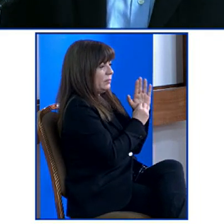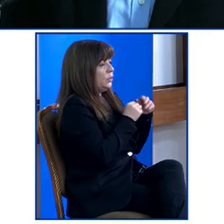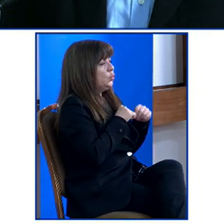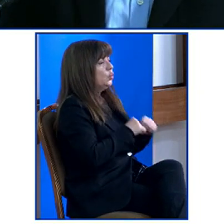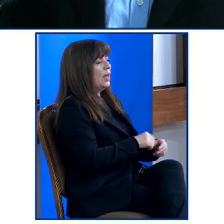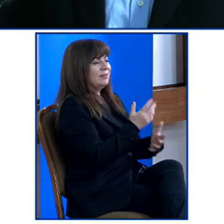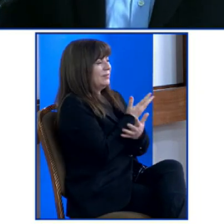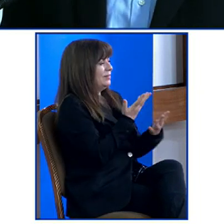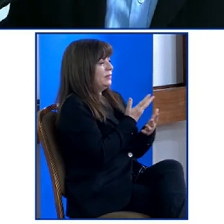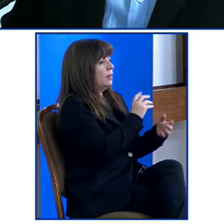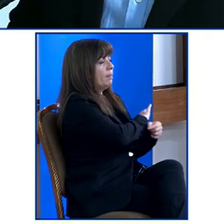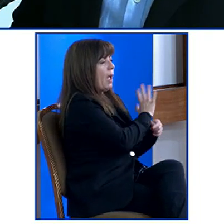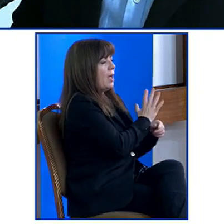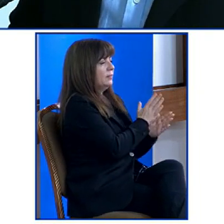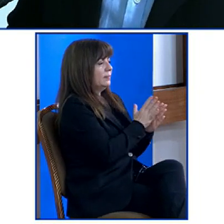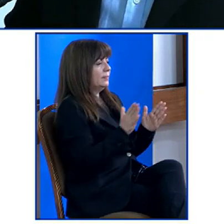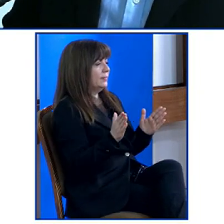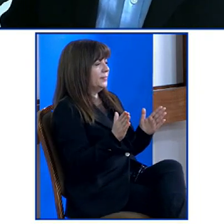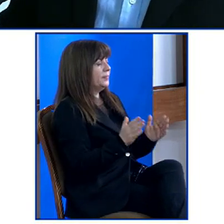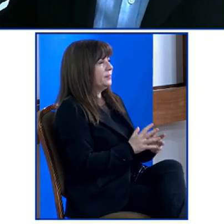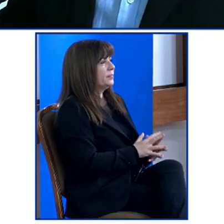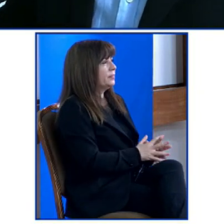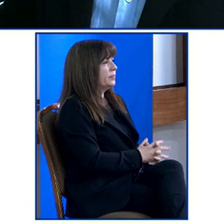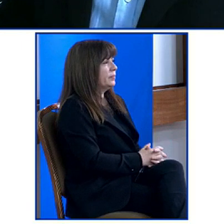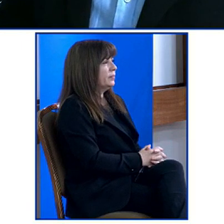COVID en el año 2020.